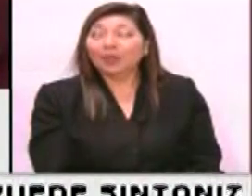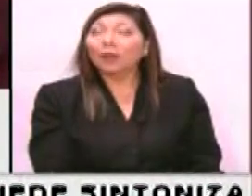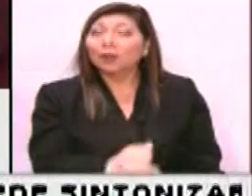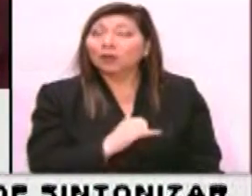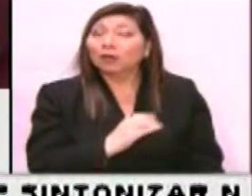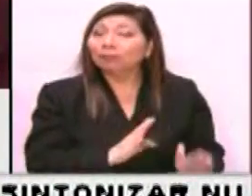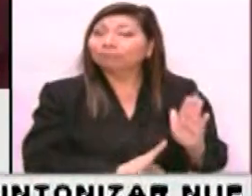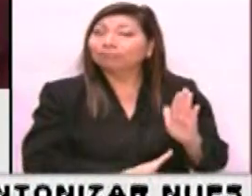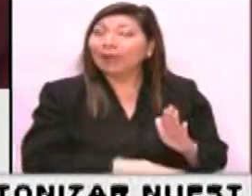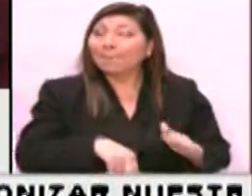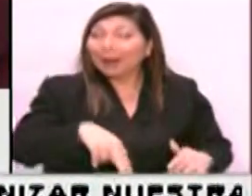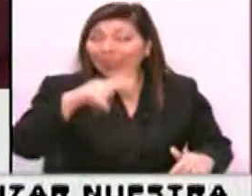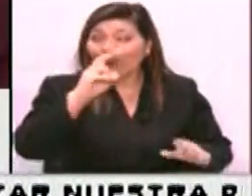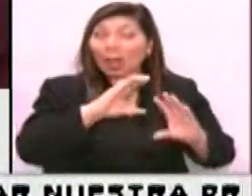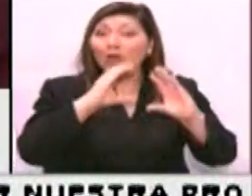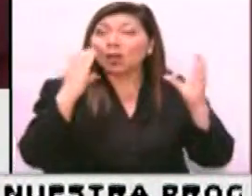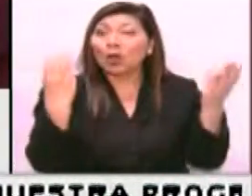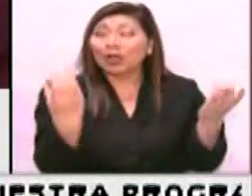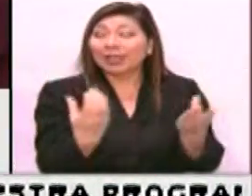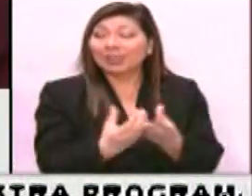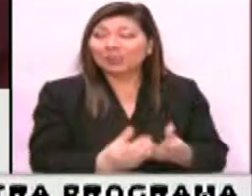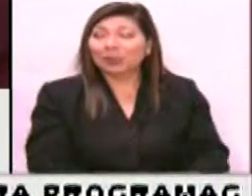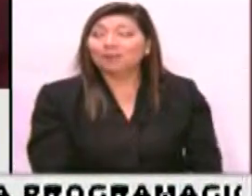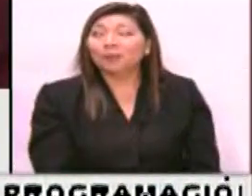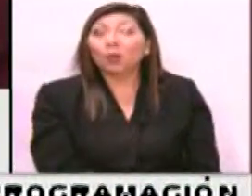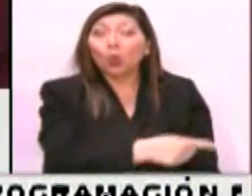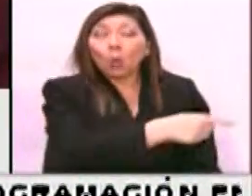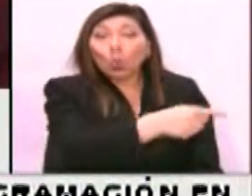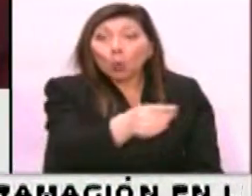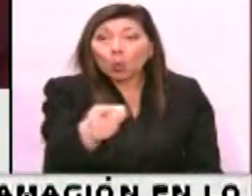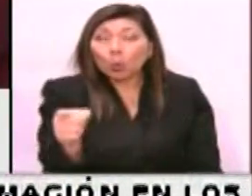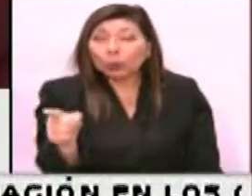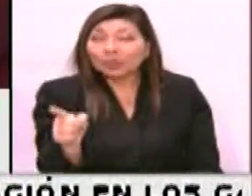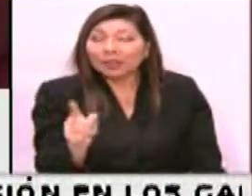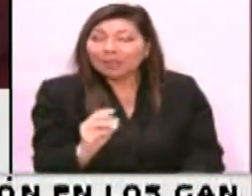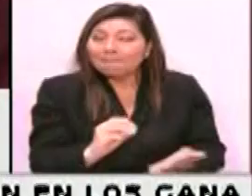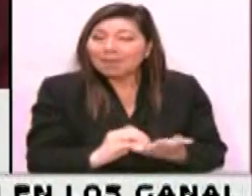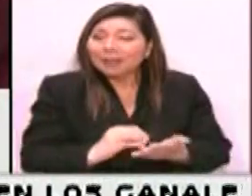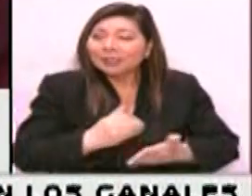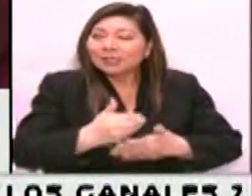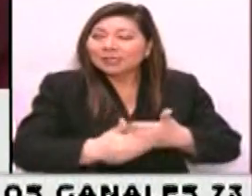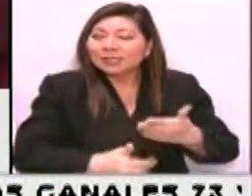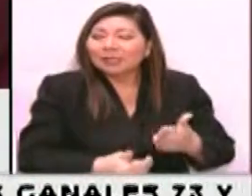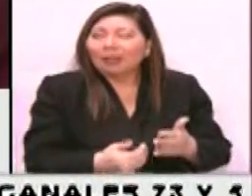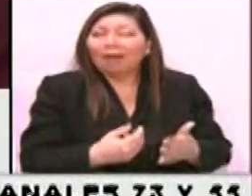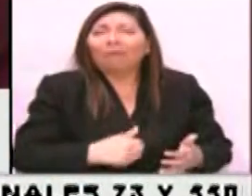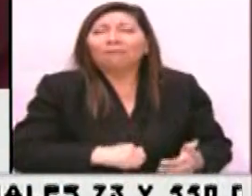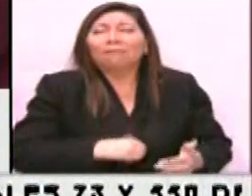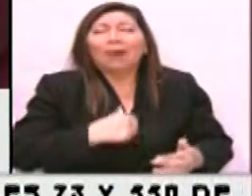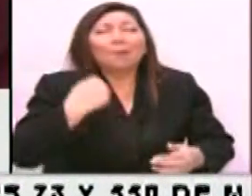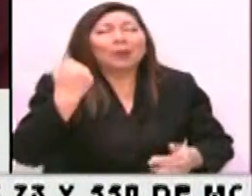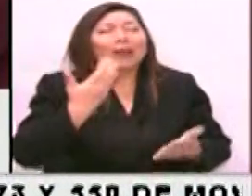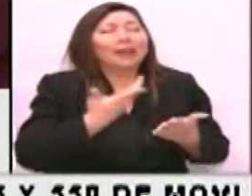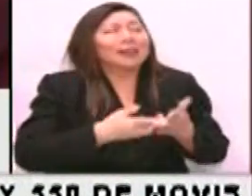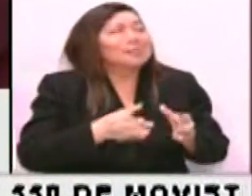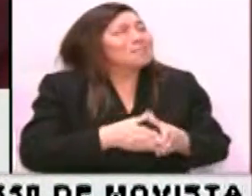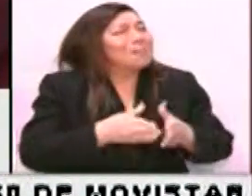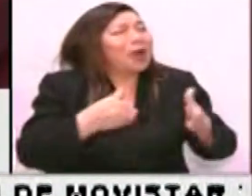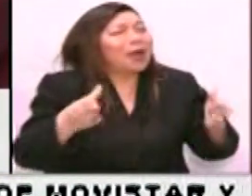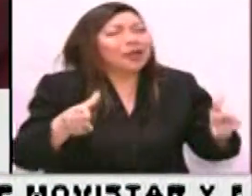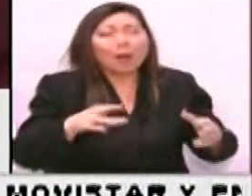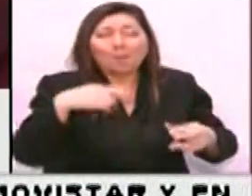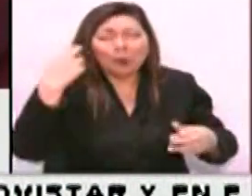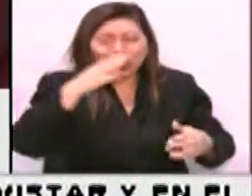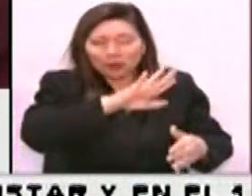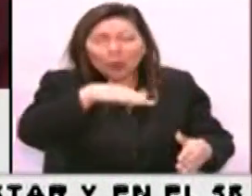lo que aspiro para mi Congreso del país es que ustedes trasciendan la vanidad del poder, que es tan grande, y los